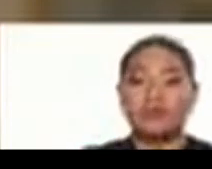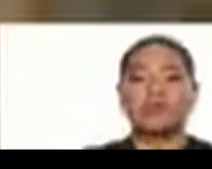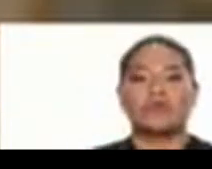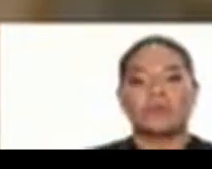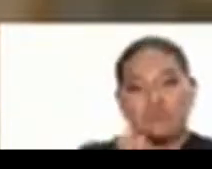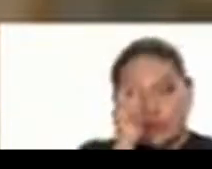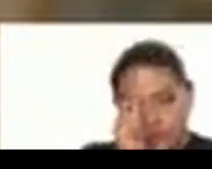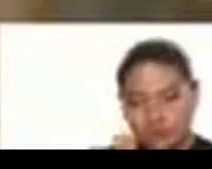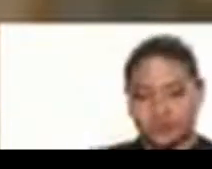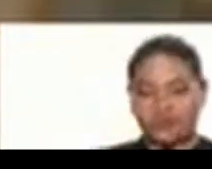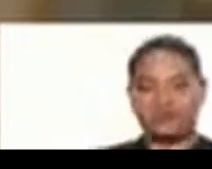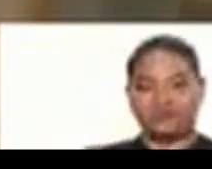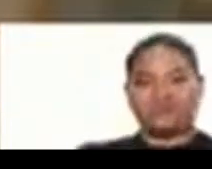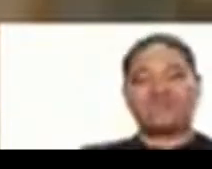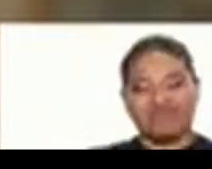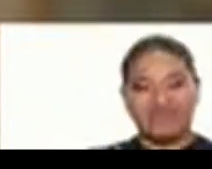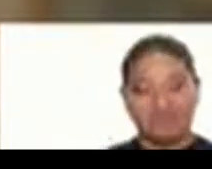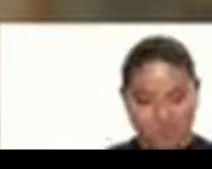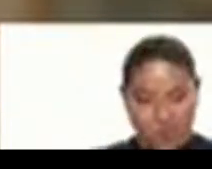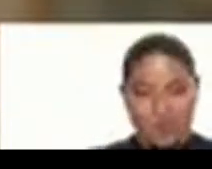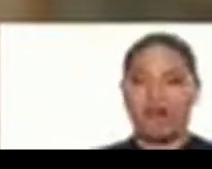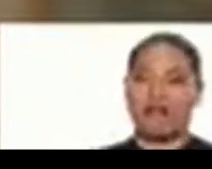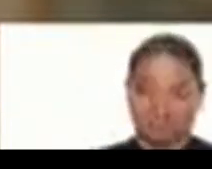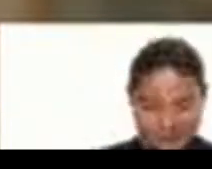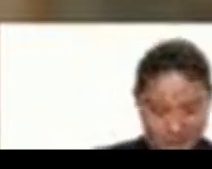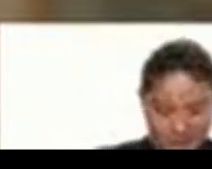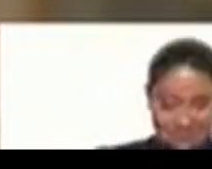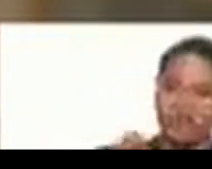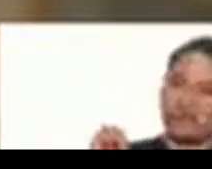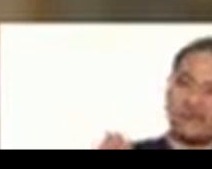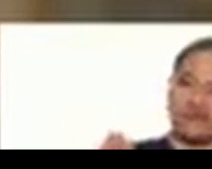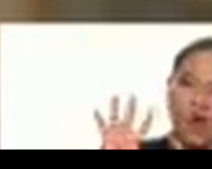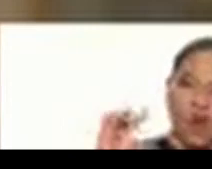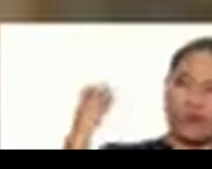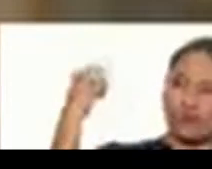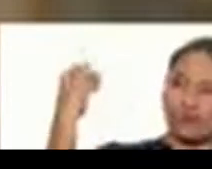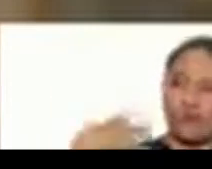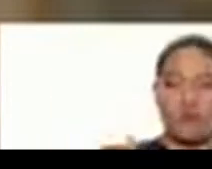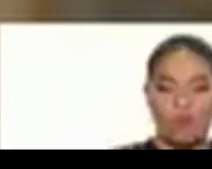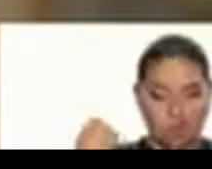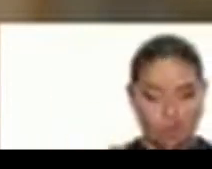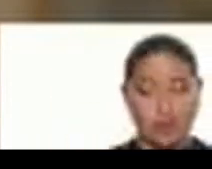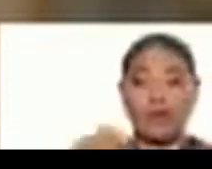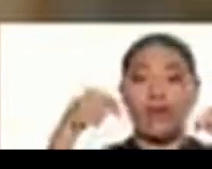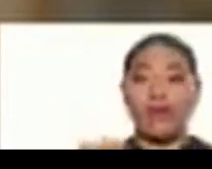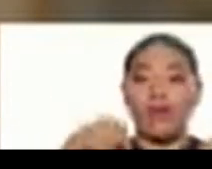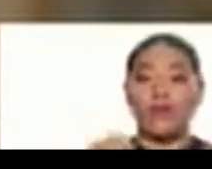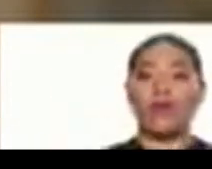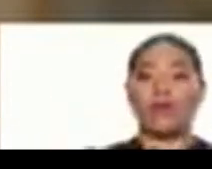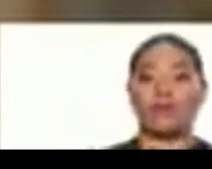condecoración Orden del Sol, grado de Gran Collar, en este momento histórico